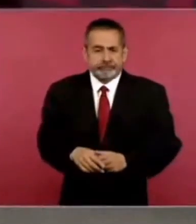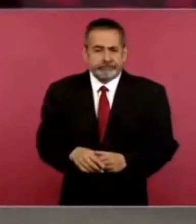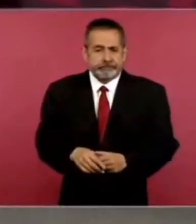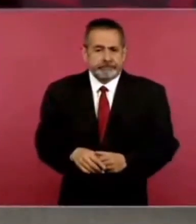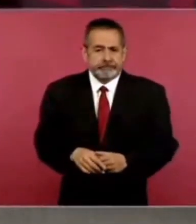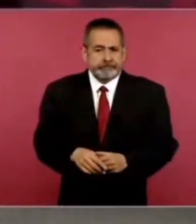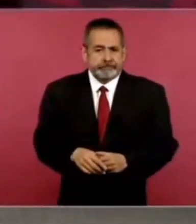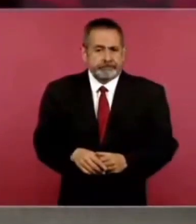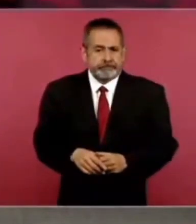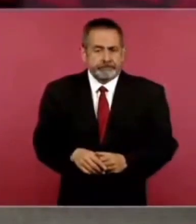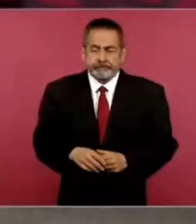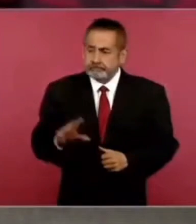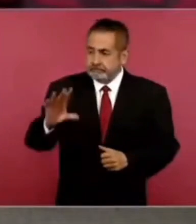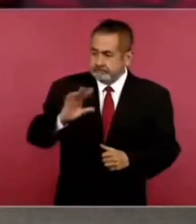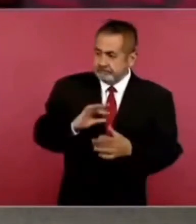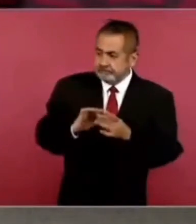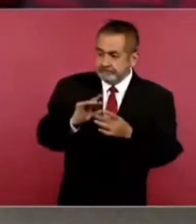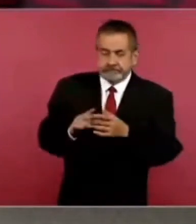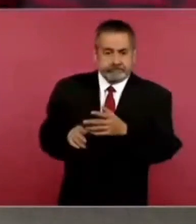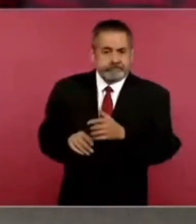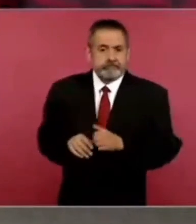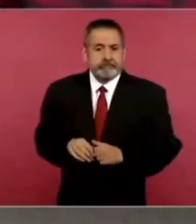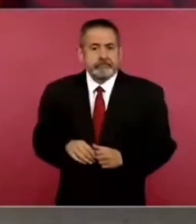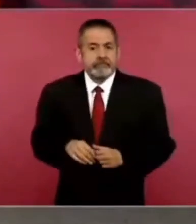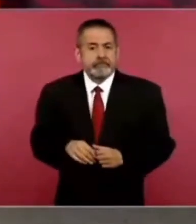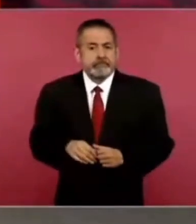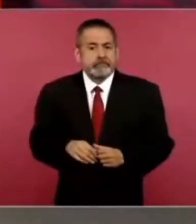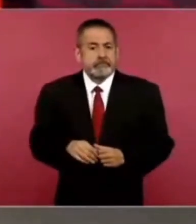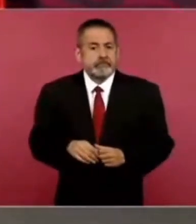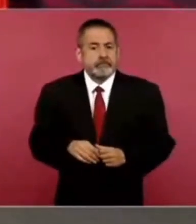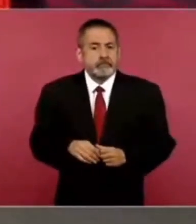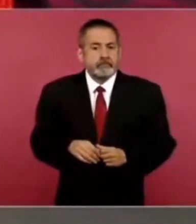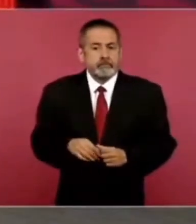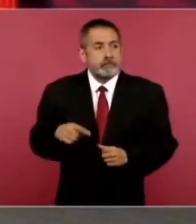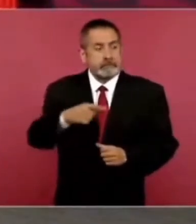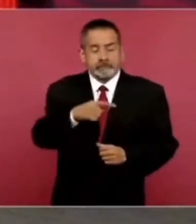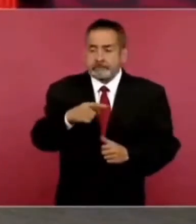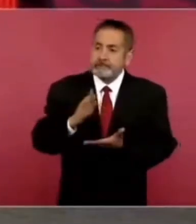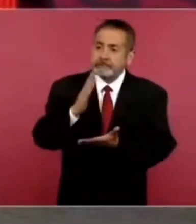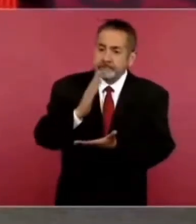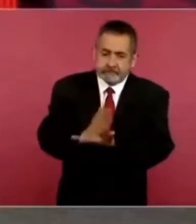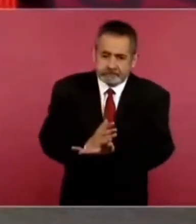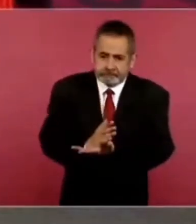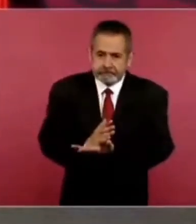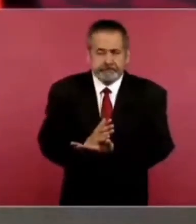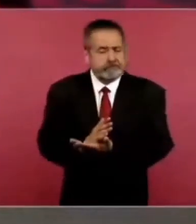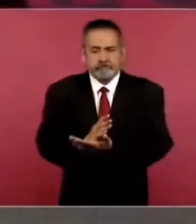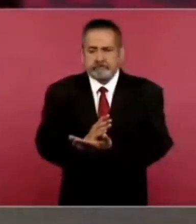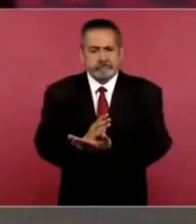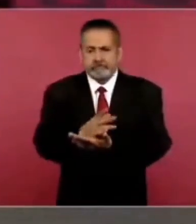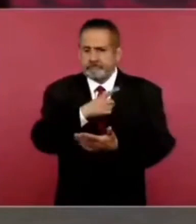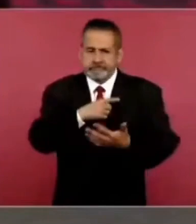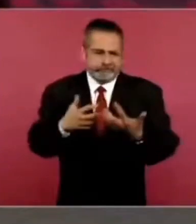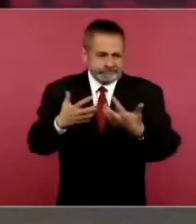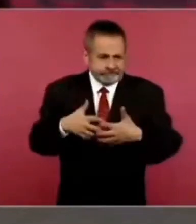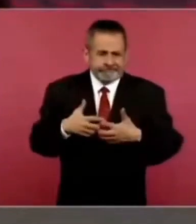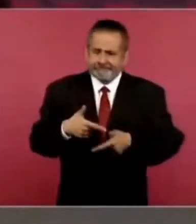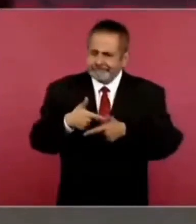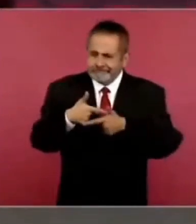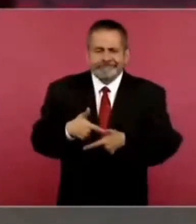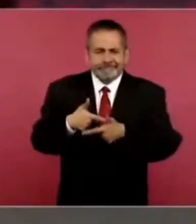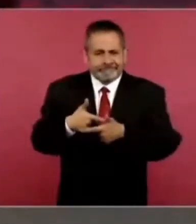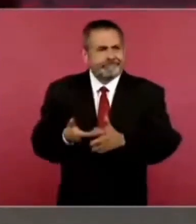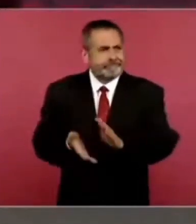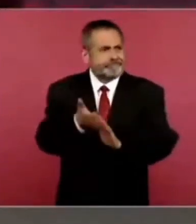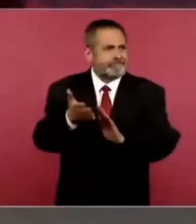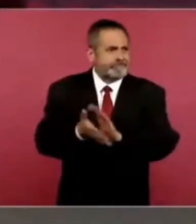de que no debía pararse la industria de la construcción